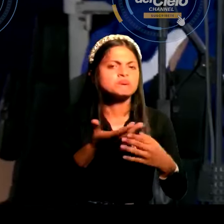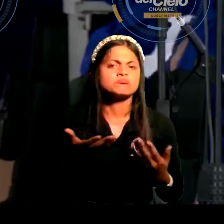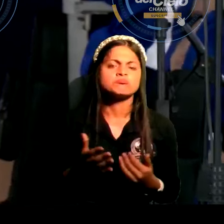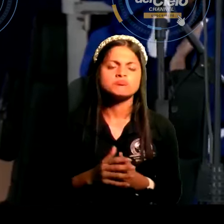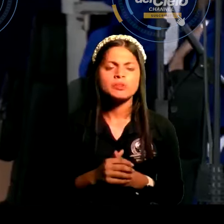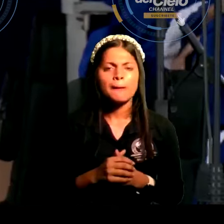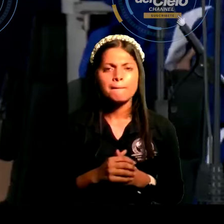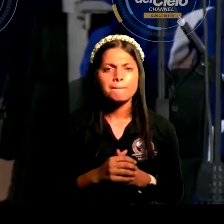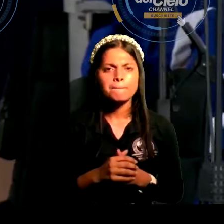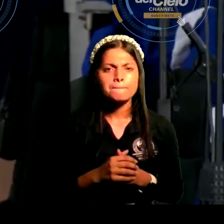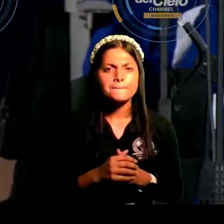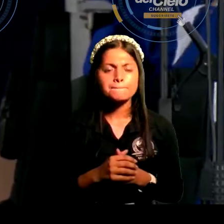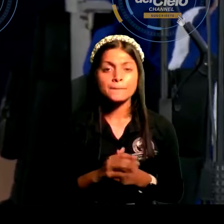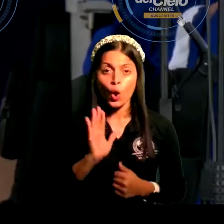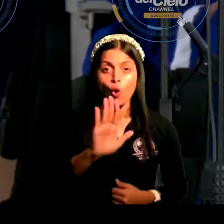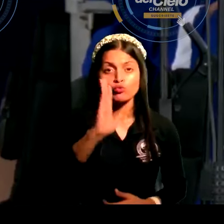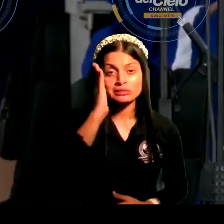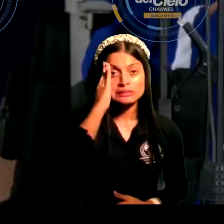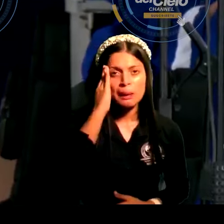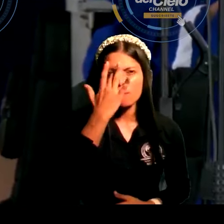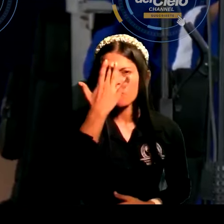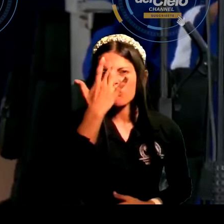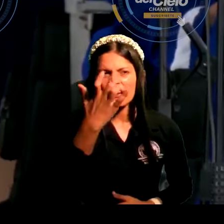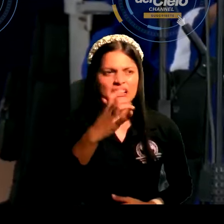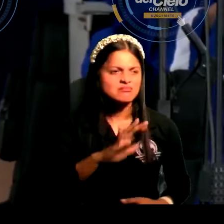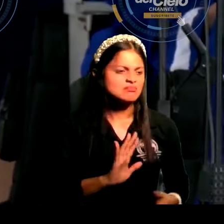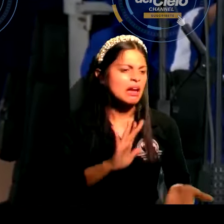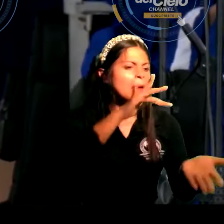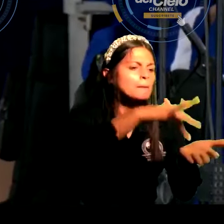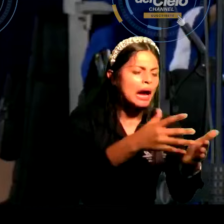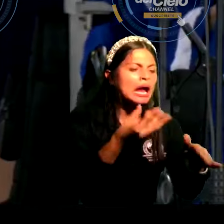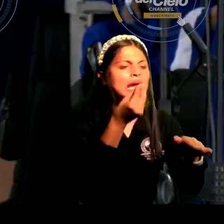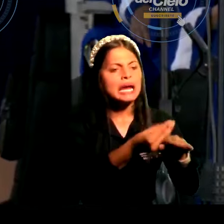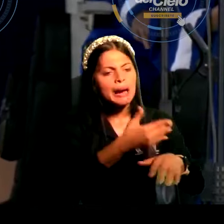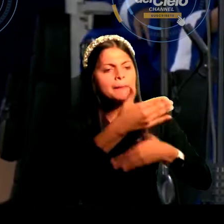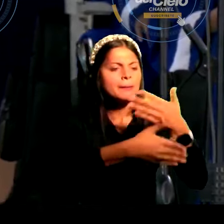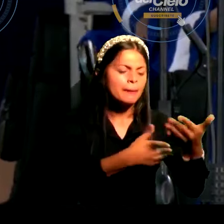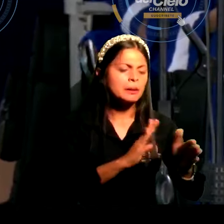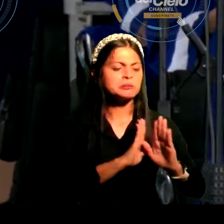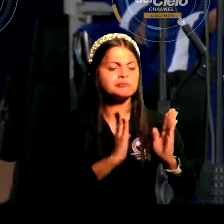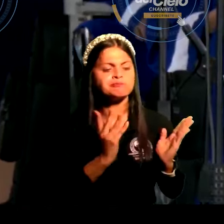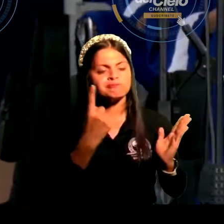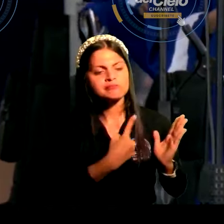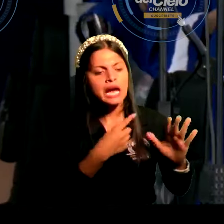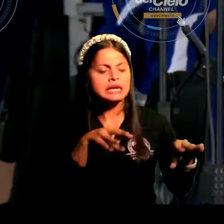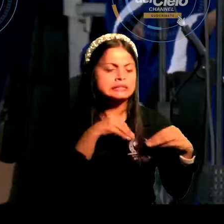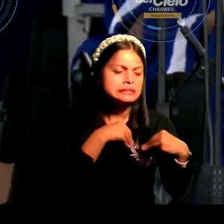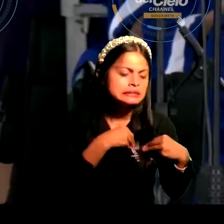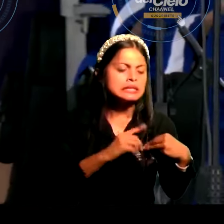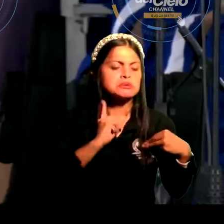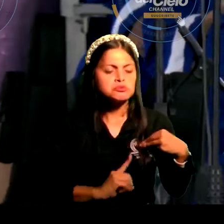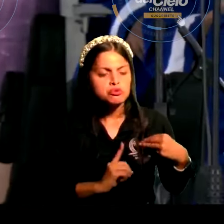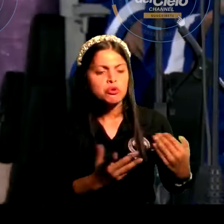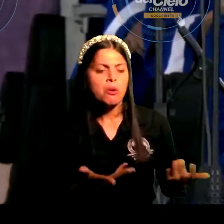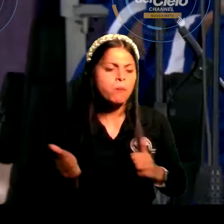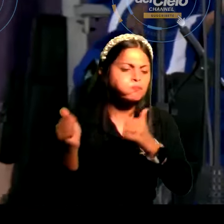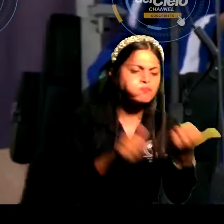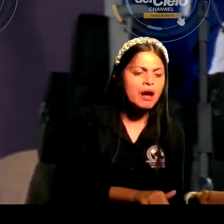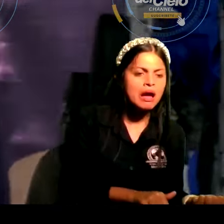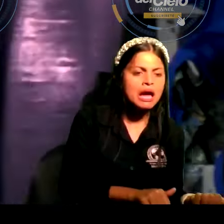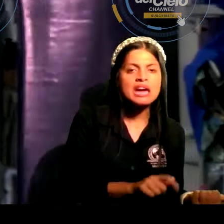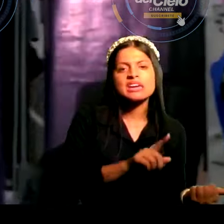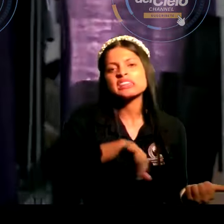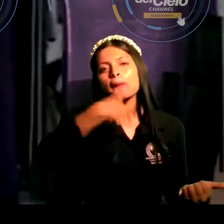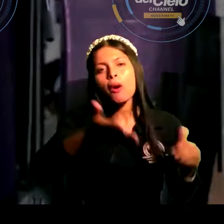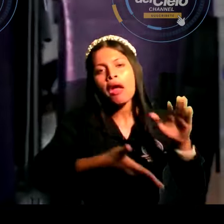¿por qué hay personas que se van tan fácilmente de la iglesia? Porque no han entendido el privilegio de estar